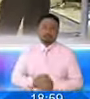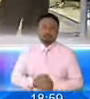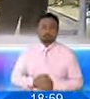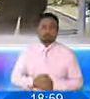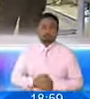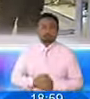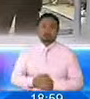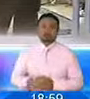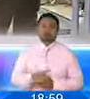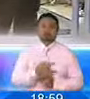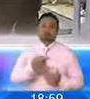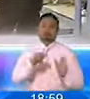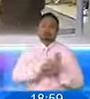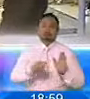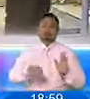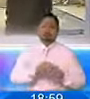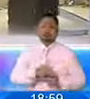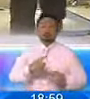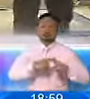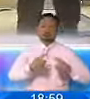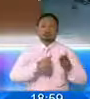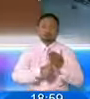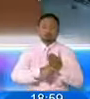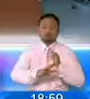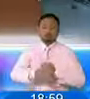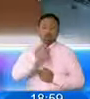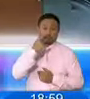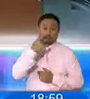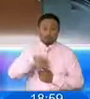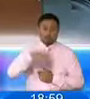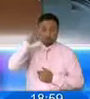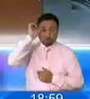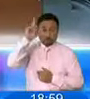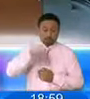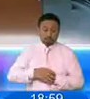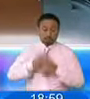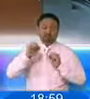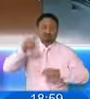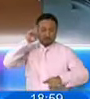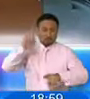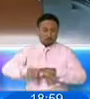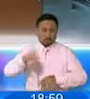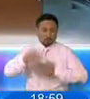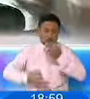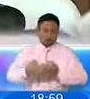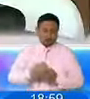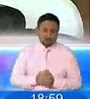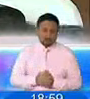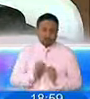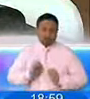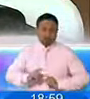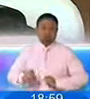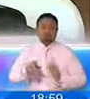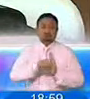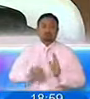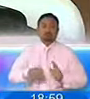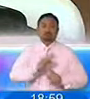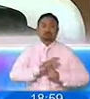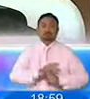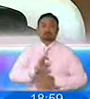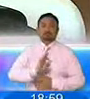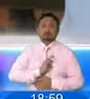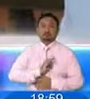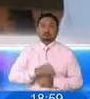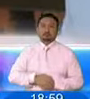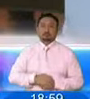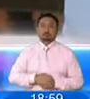de Franklin Arévalo, abogado del ex ministro y su padre, en lo que sí estuvieron de acuerdo con el juez Edgar Flores, la defensa técnica de los